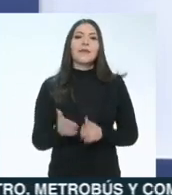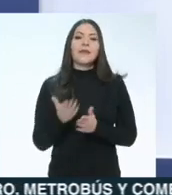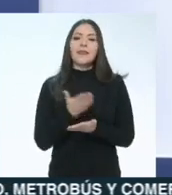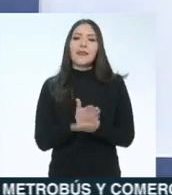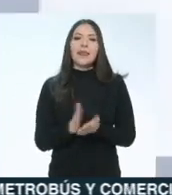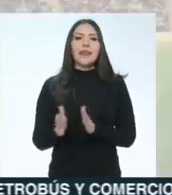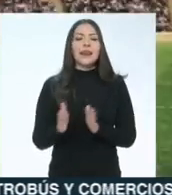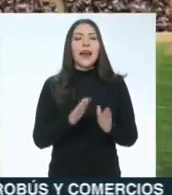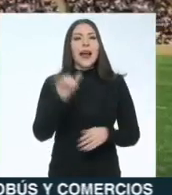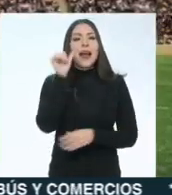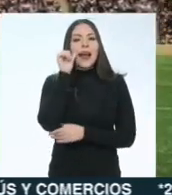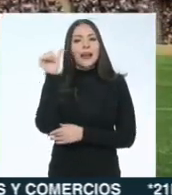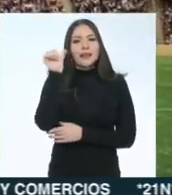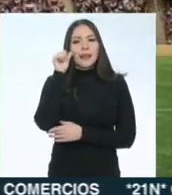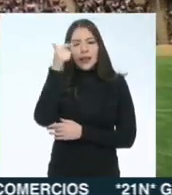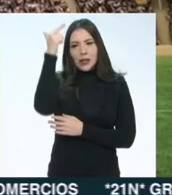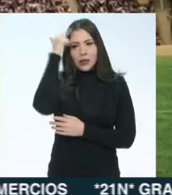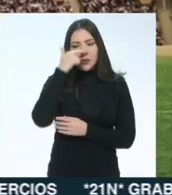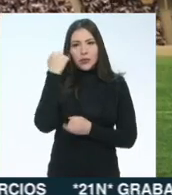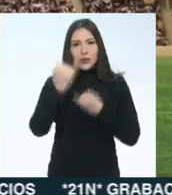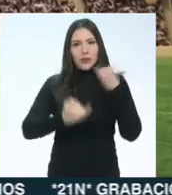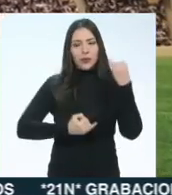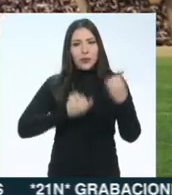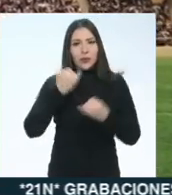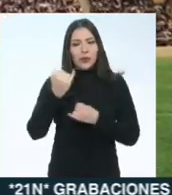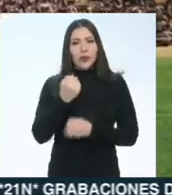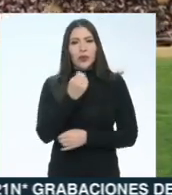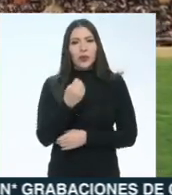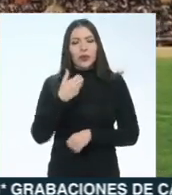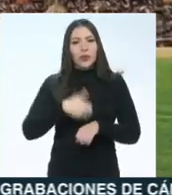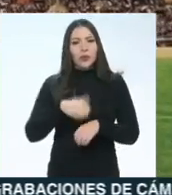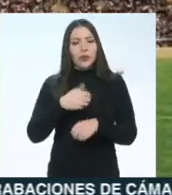la jornada 2 de la Copa MX,